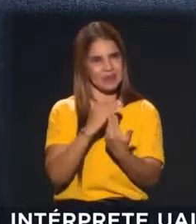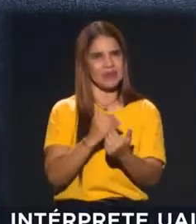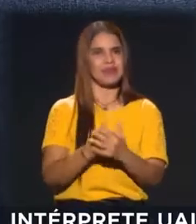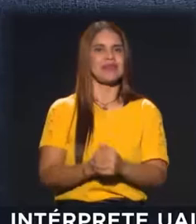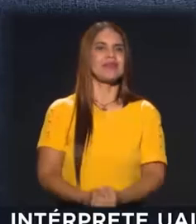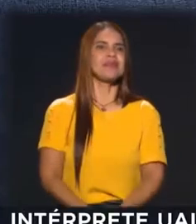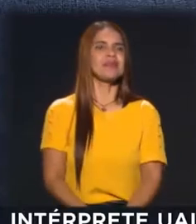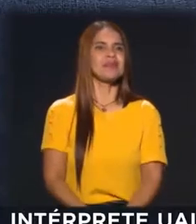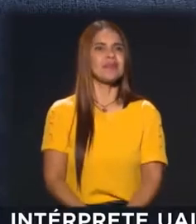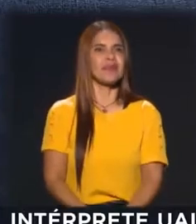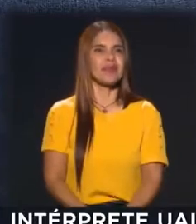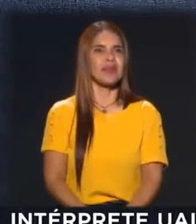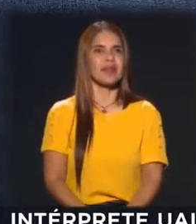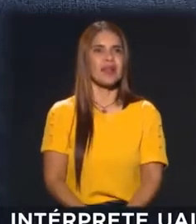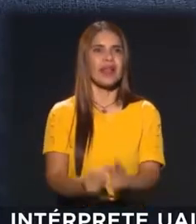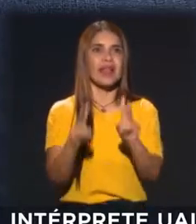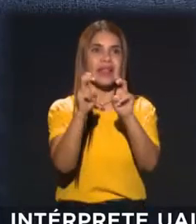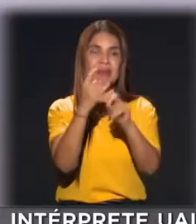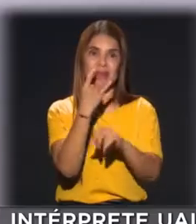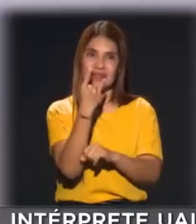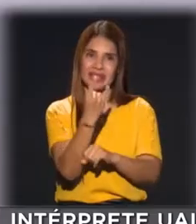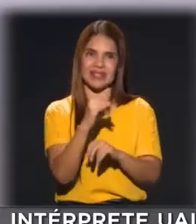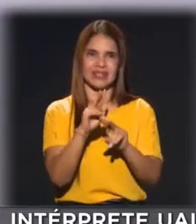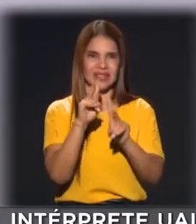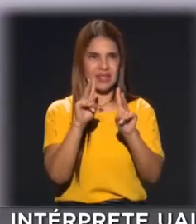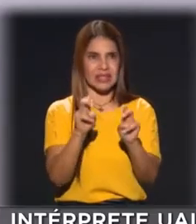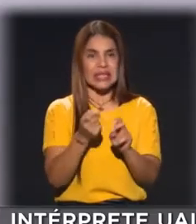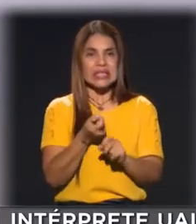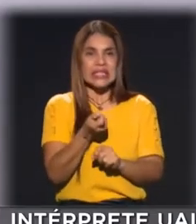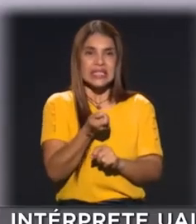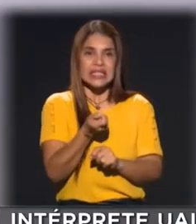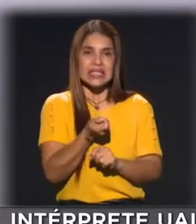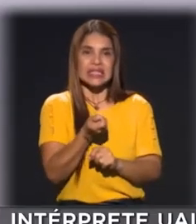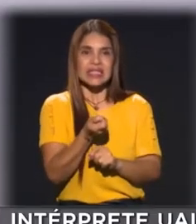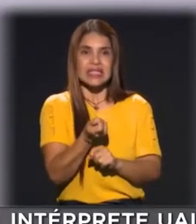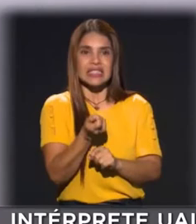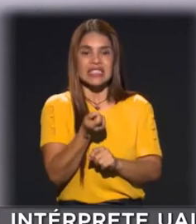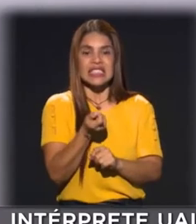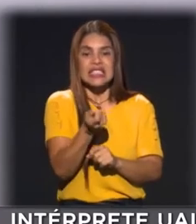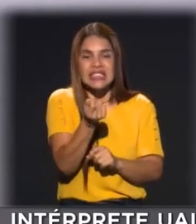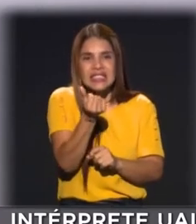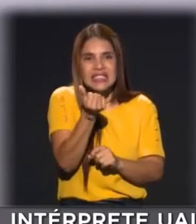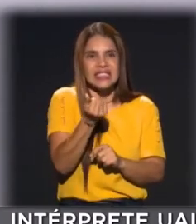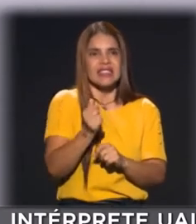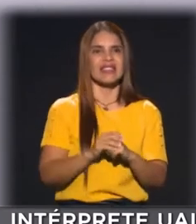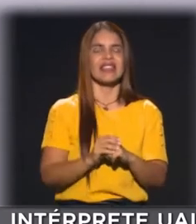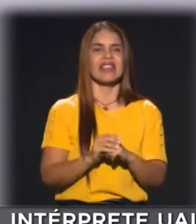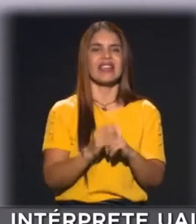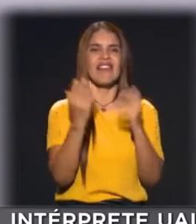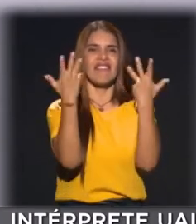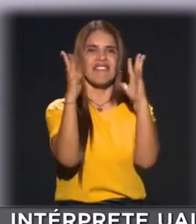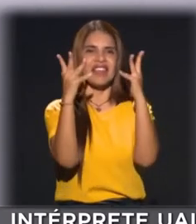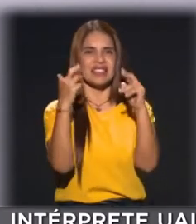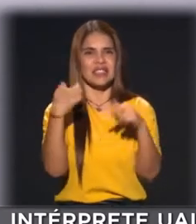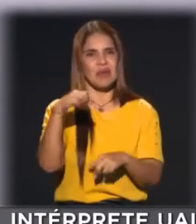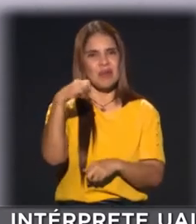gracias. Bueno, con usted vamos a tratar un tema muy interesante, y es que ya se avecina, es más, este fin de semana vamos a tener la Feria